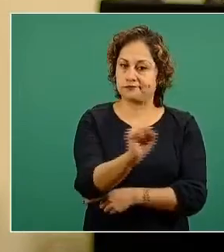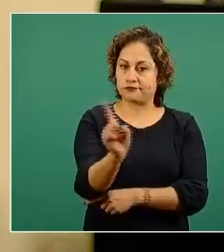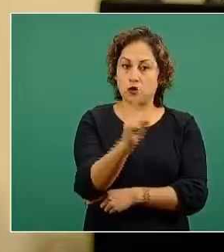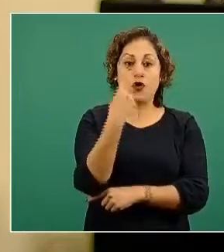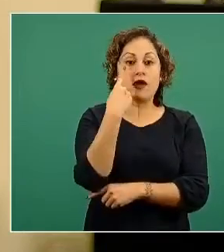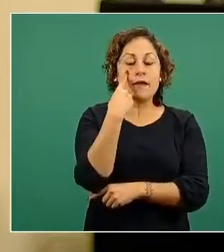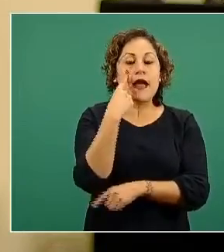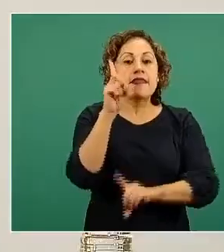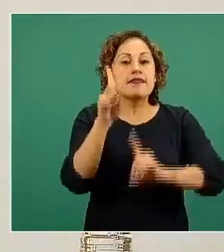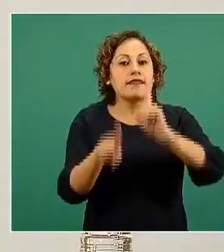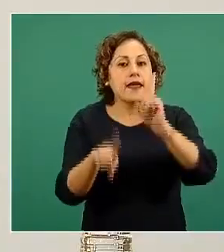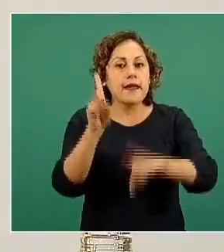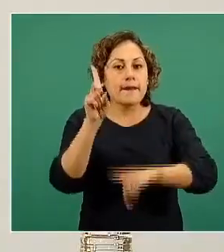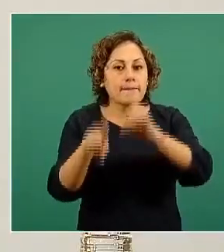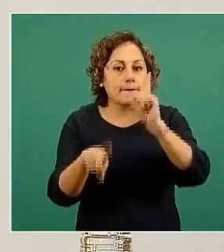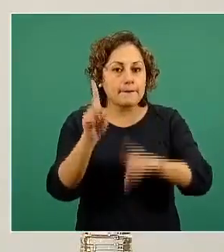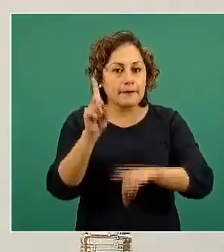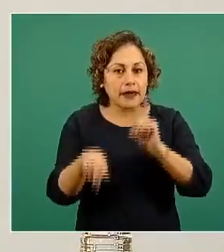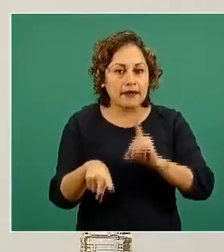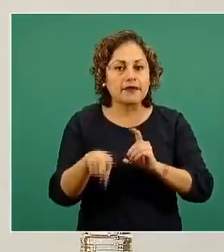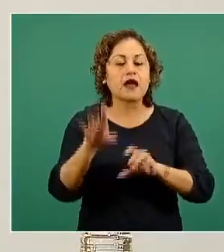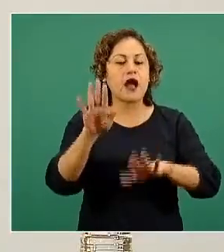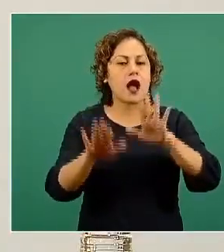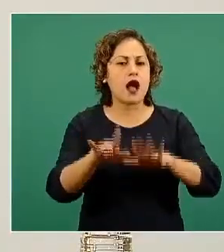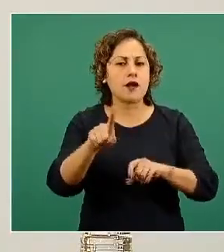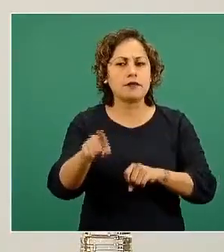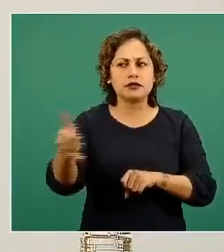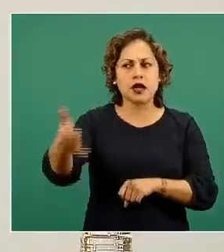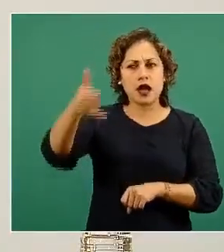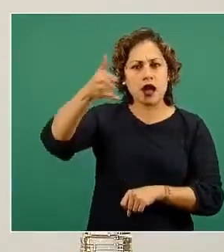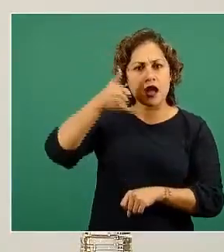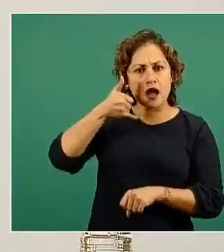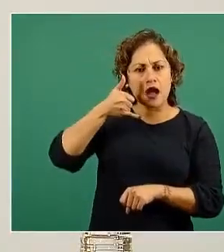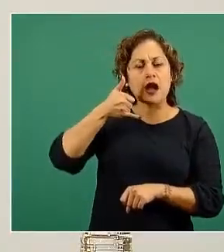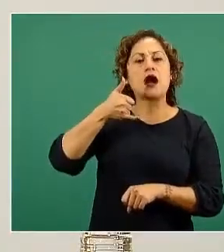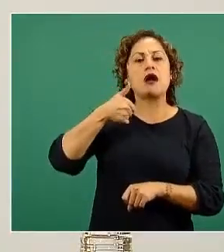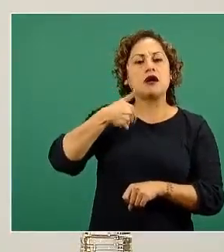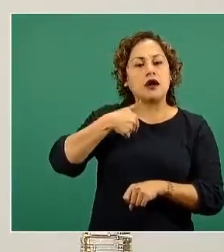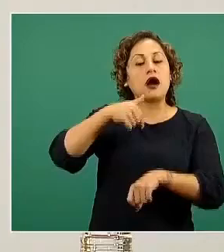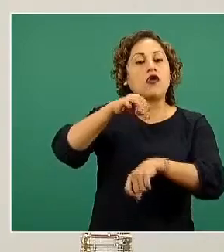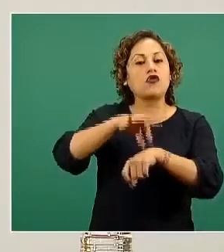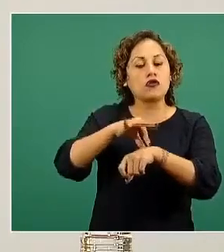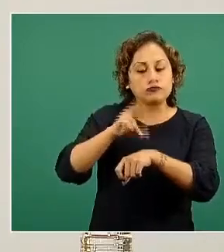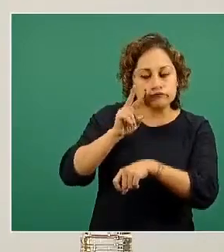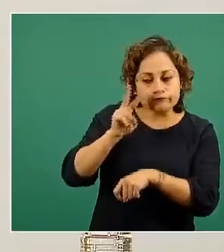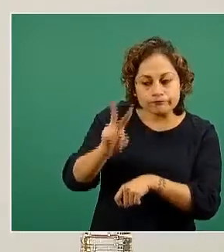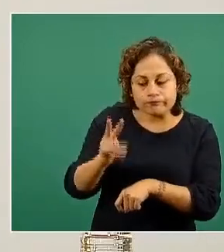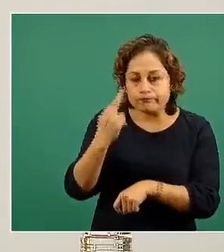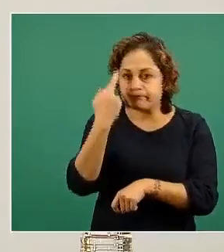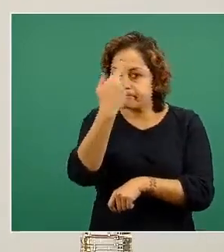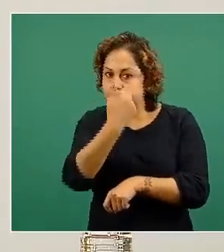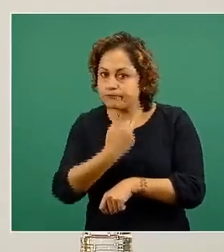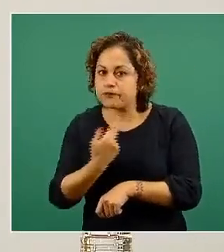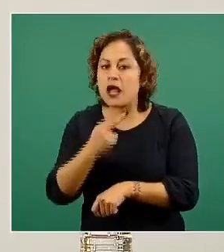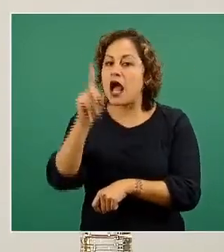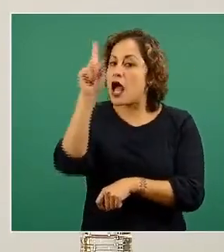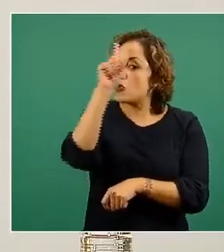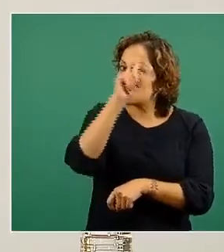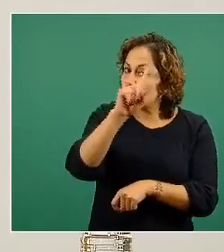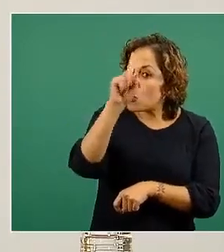donde con las llamadas que se hacen, las llamadas telefónicas de seguimiento, puede algún médico recomendar